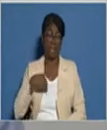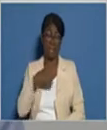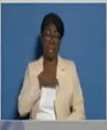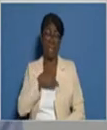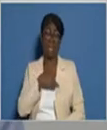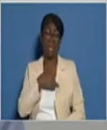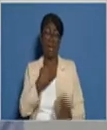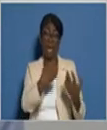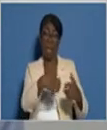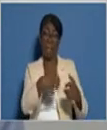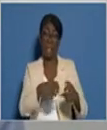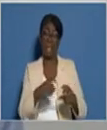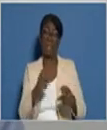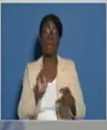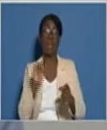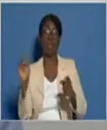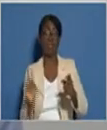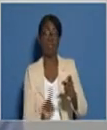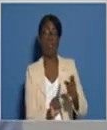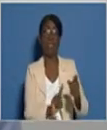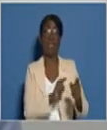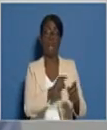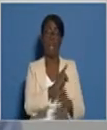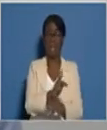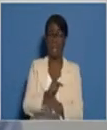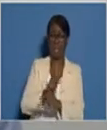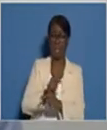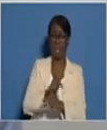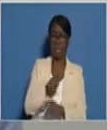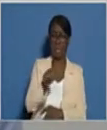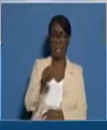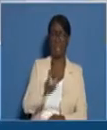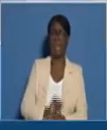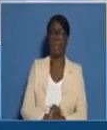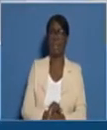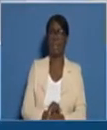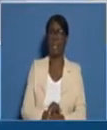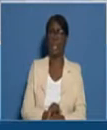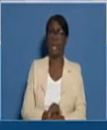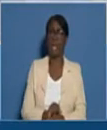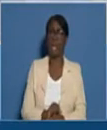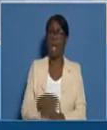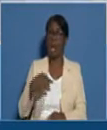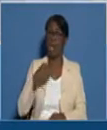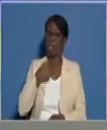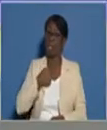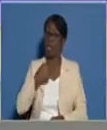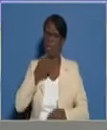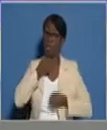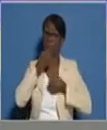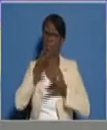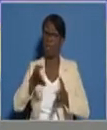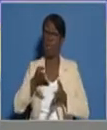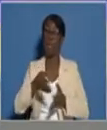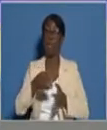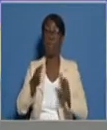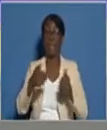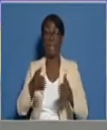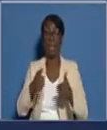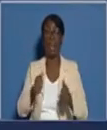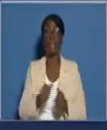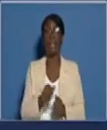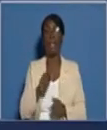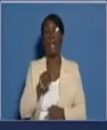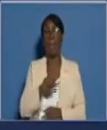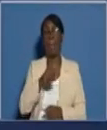salvaguardar y cuidar los derechos de ese trabajador. Ok, vamos con más preguntas, ministro, con la etiqueta Yo Me Informo PMA. Vamos a ver qué es lo que dicen